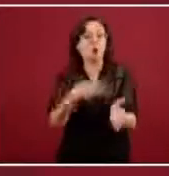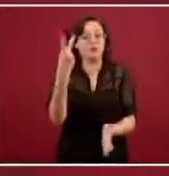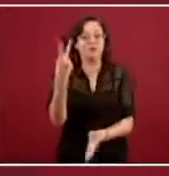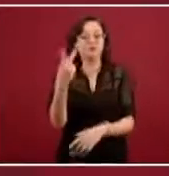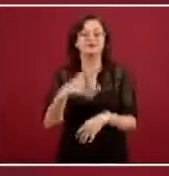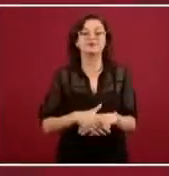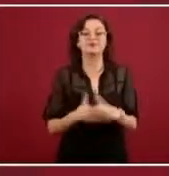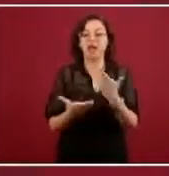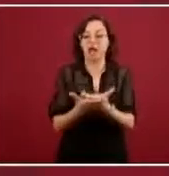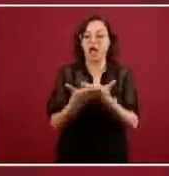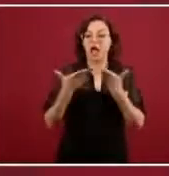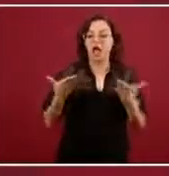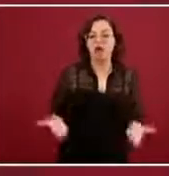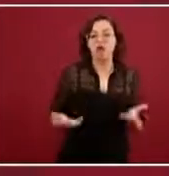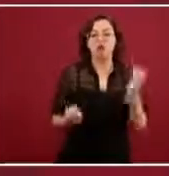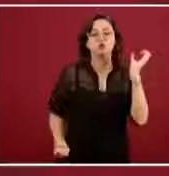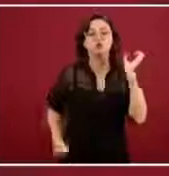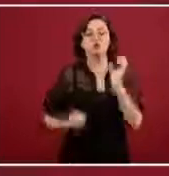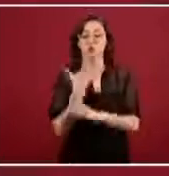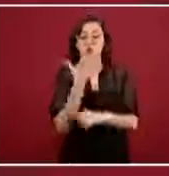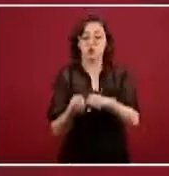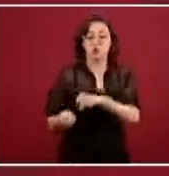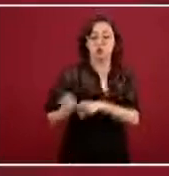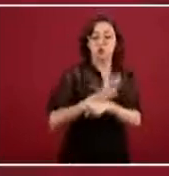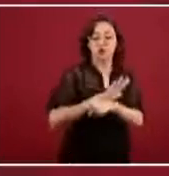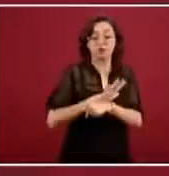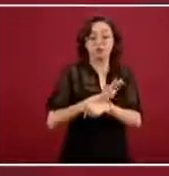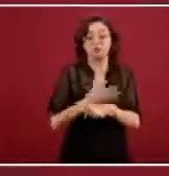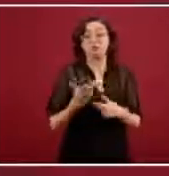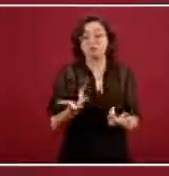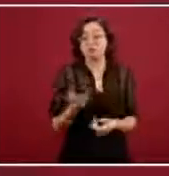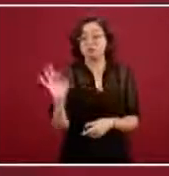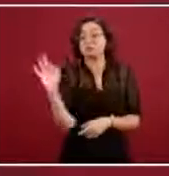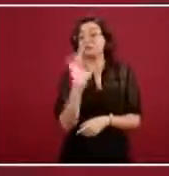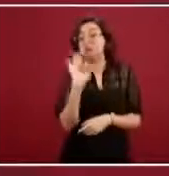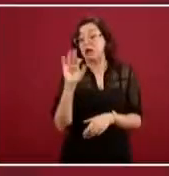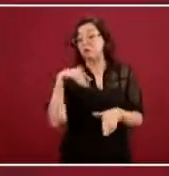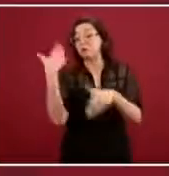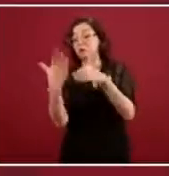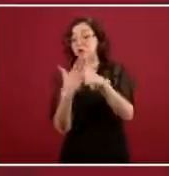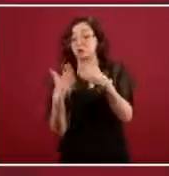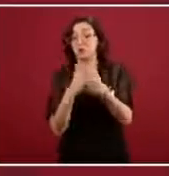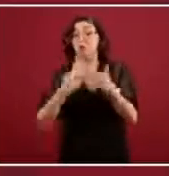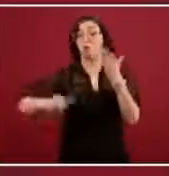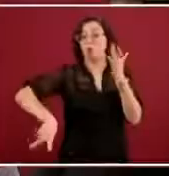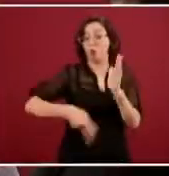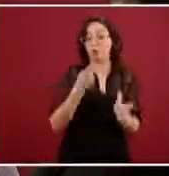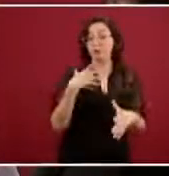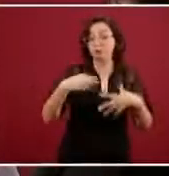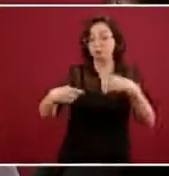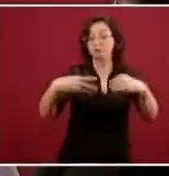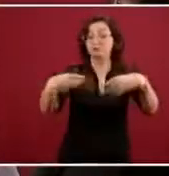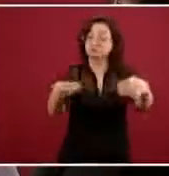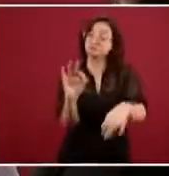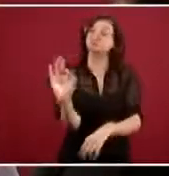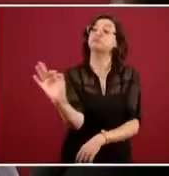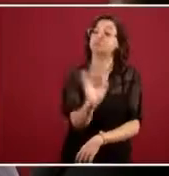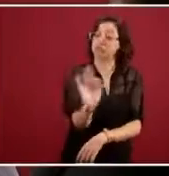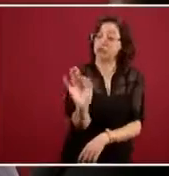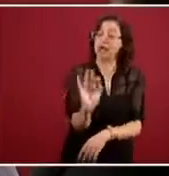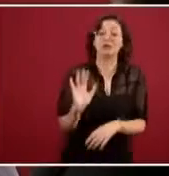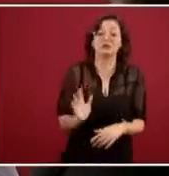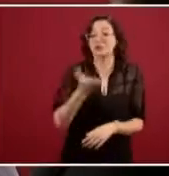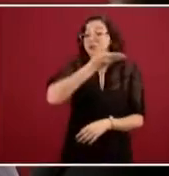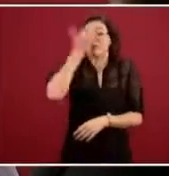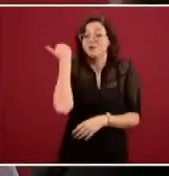nuevo coronavirus SARS-CoV-2 no se conoce todavía si este fenómeno podría ocurrir, pero no se descarta. No se